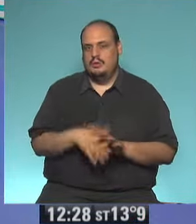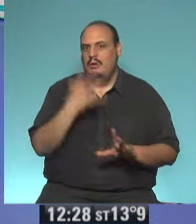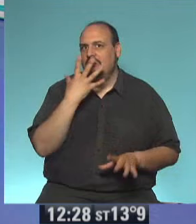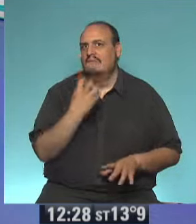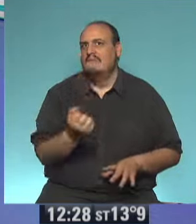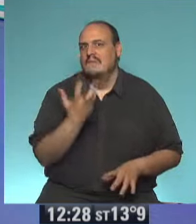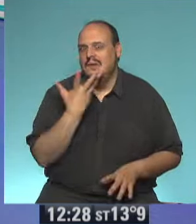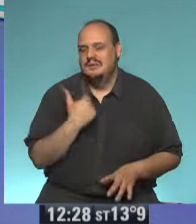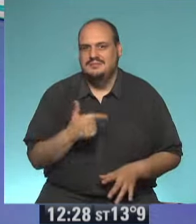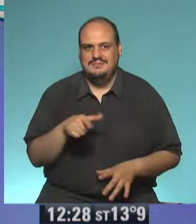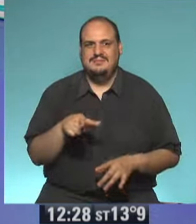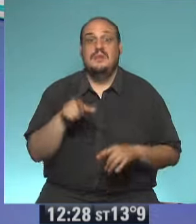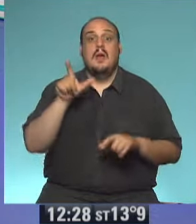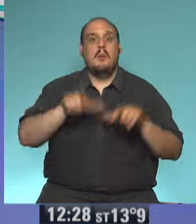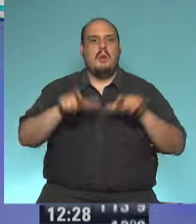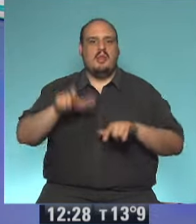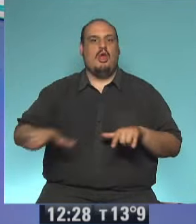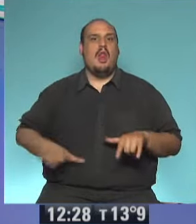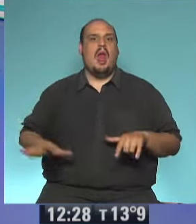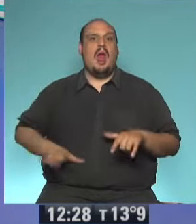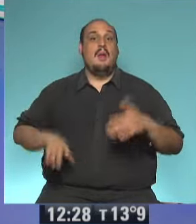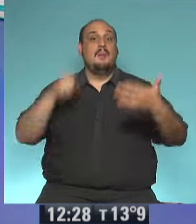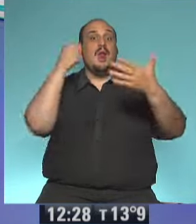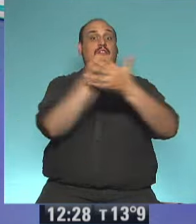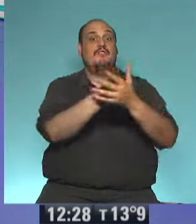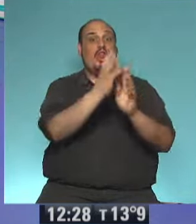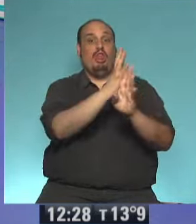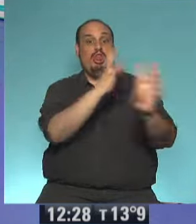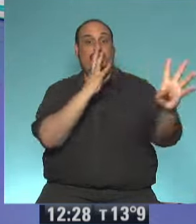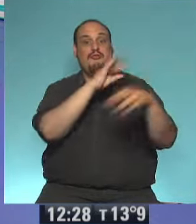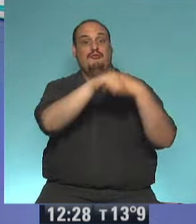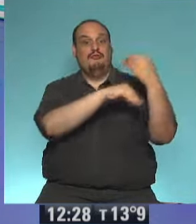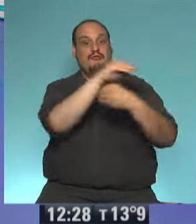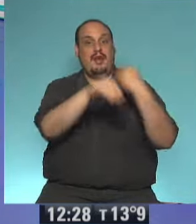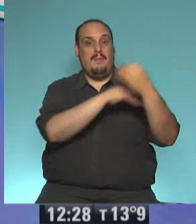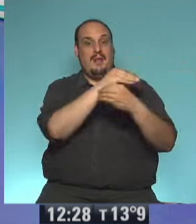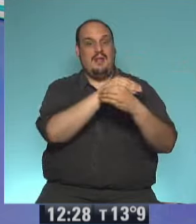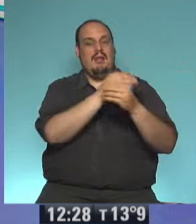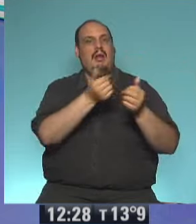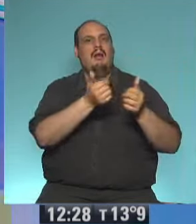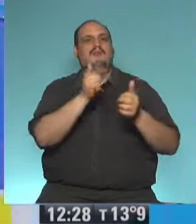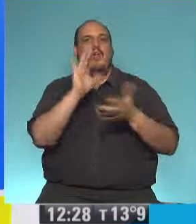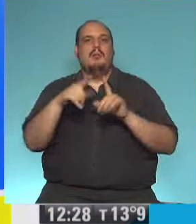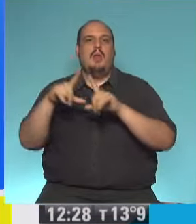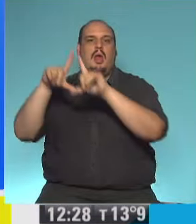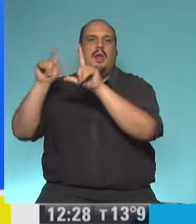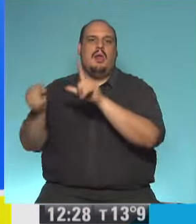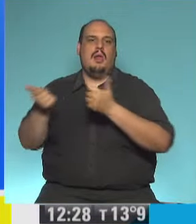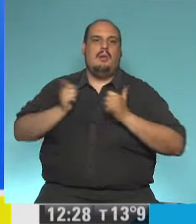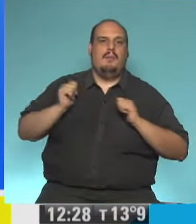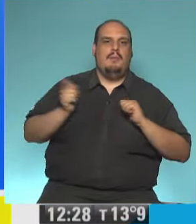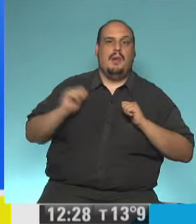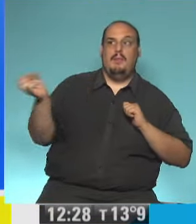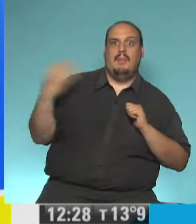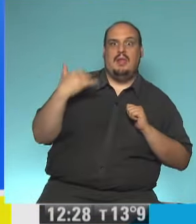Y muchas personas con hambre ahí atrás. Claro. Es una familia, ¿no? Como es que está familia. Esperando que llegue la empanada ya. Sí. La empanada